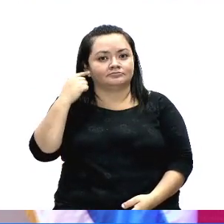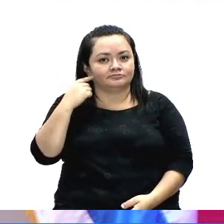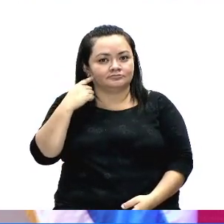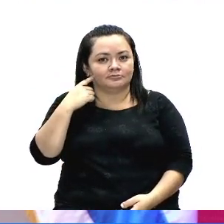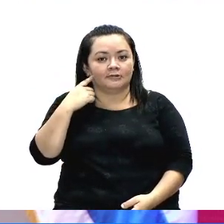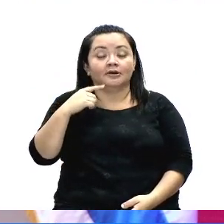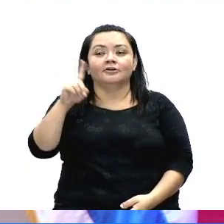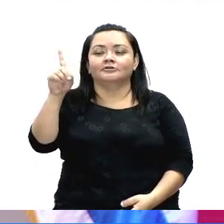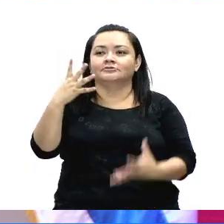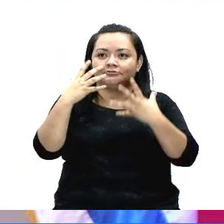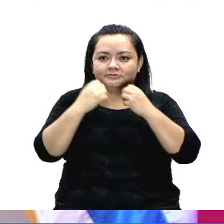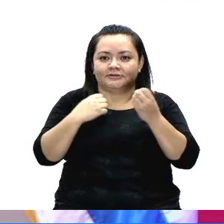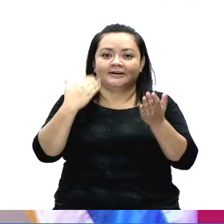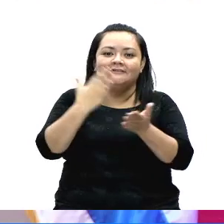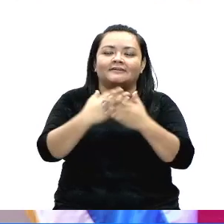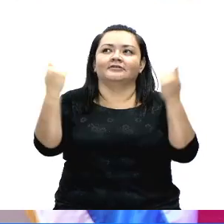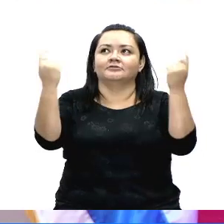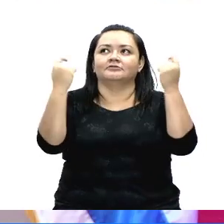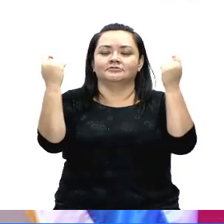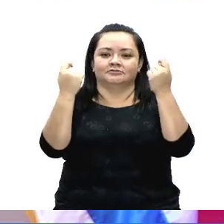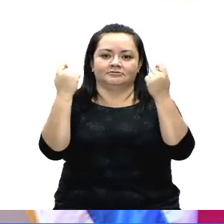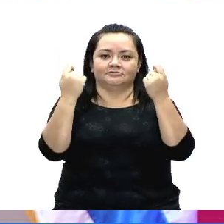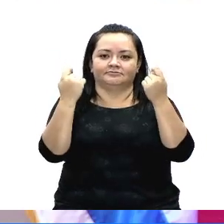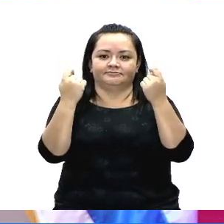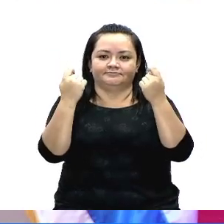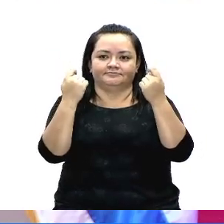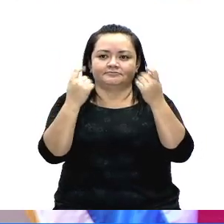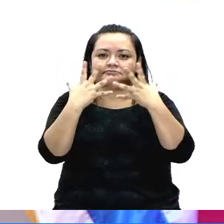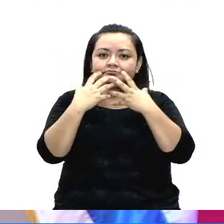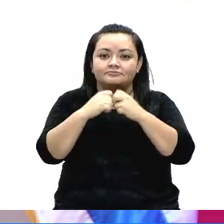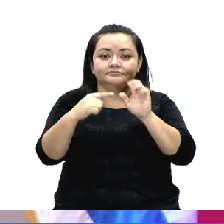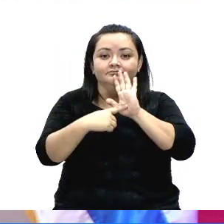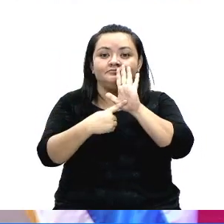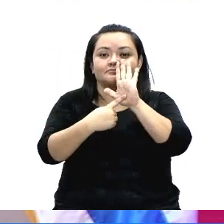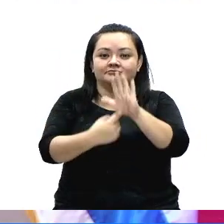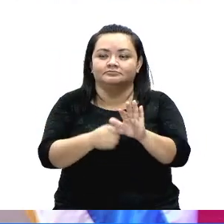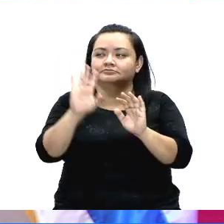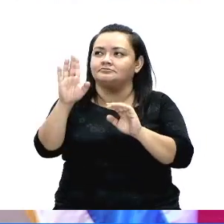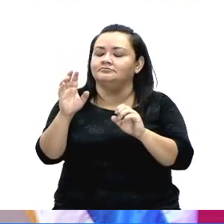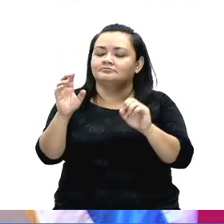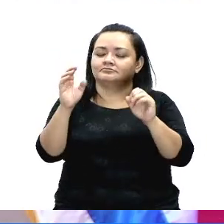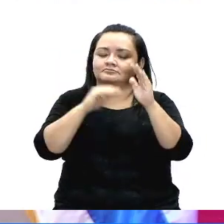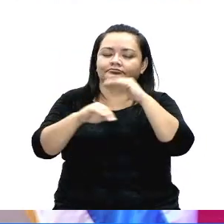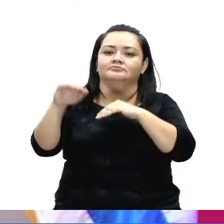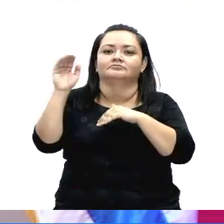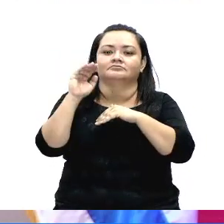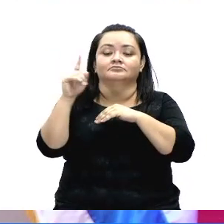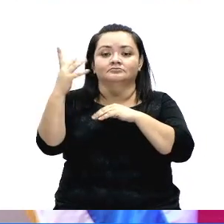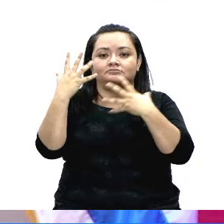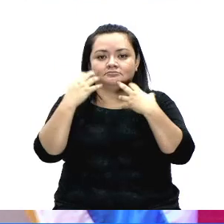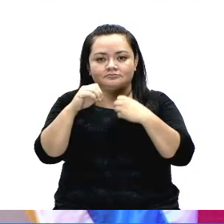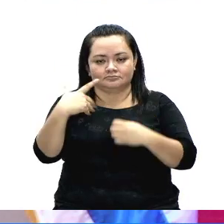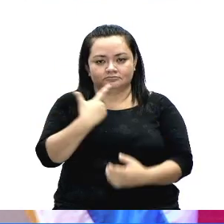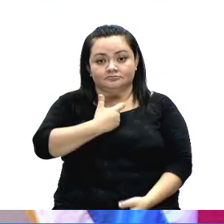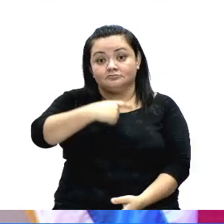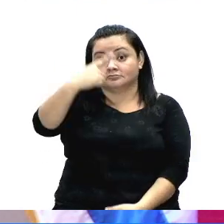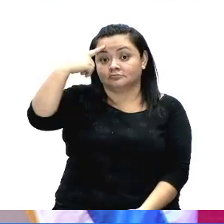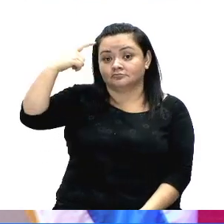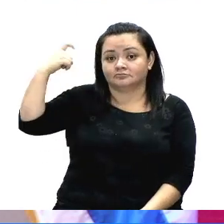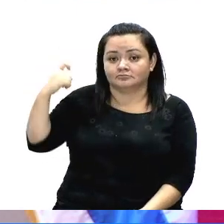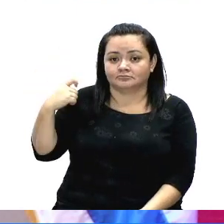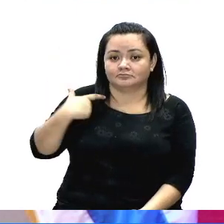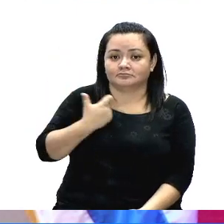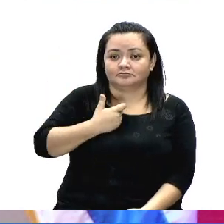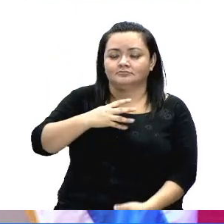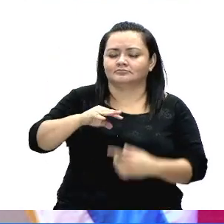dios nos quiere llevar de gloria en gloria dios nos quiere mostrar su magnificencia dios quiere que recordemos que